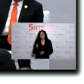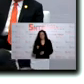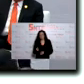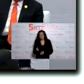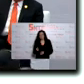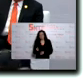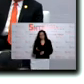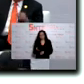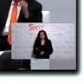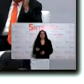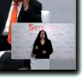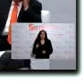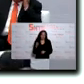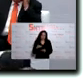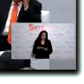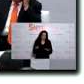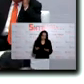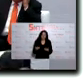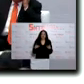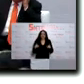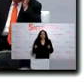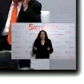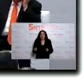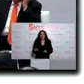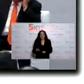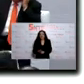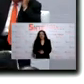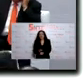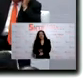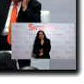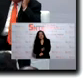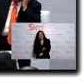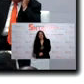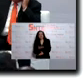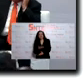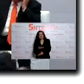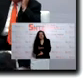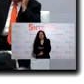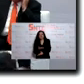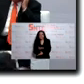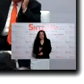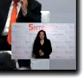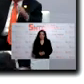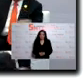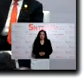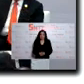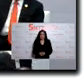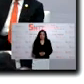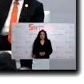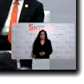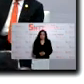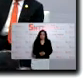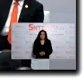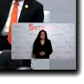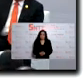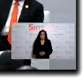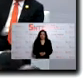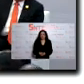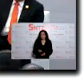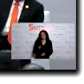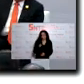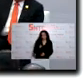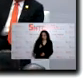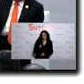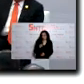¿Qué entendemos por emoción? Y entonces, el primer gran maestro, Sócrates, dice que si quieres ser un